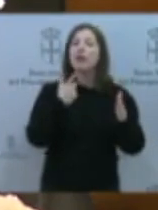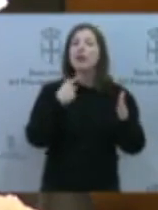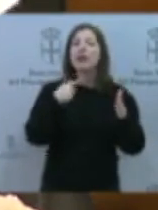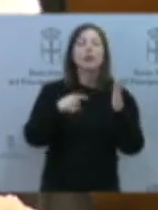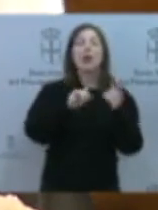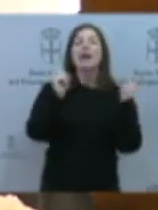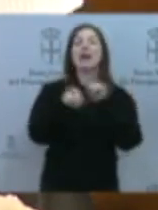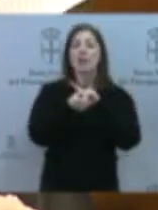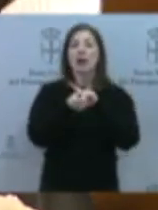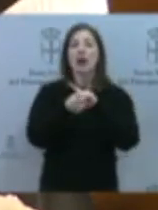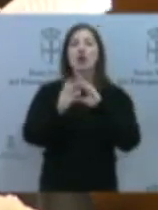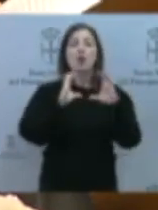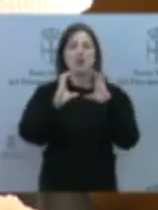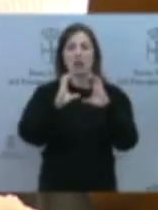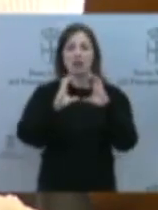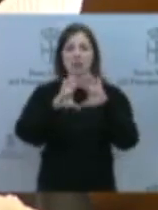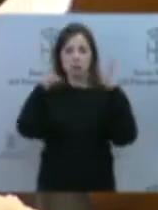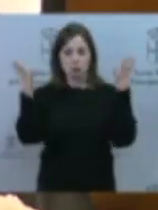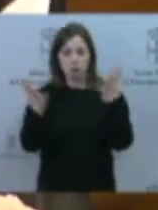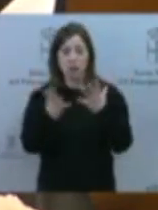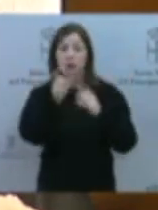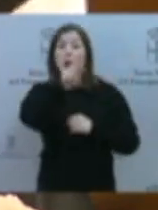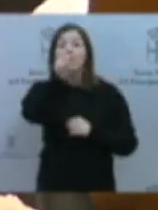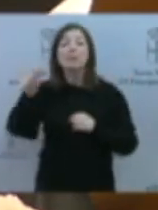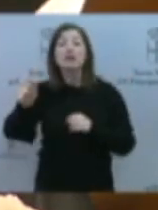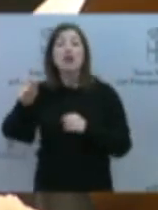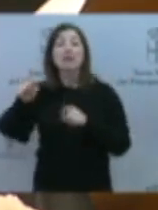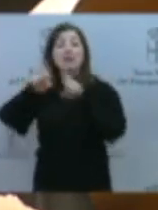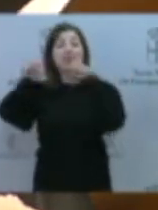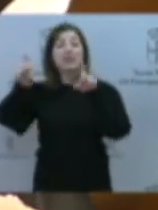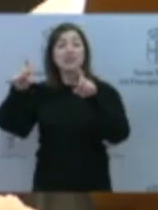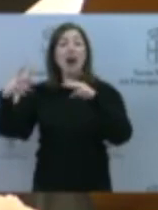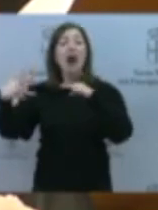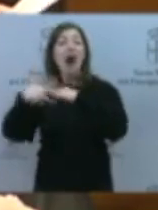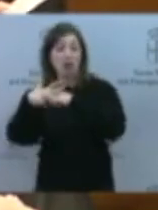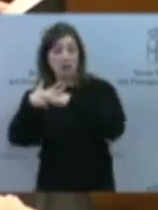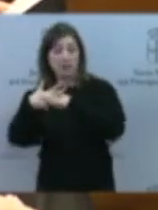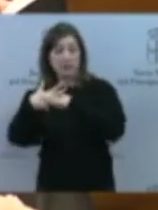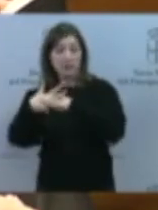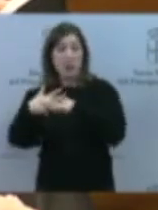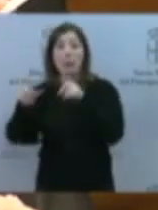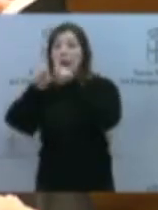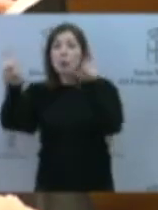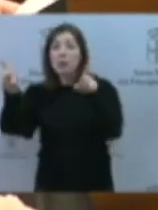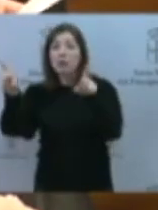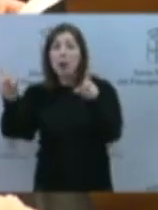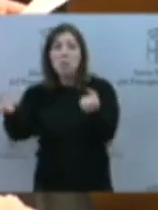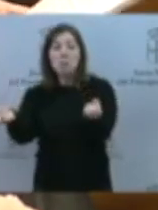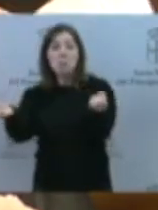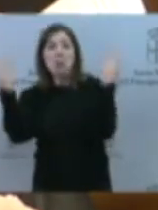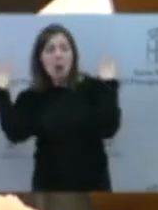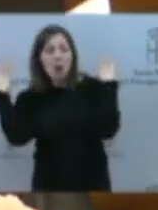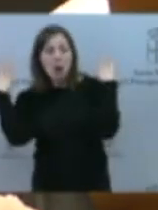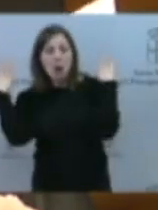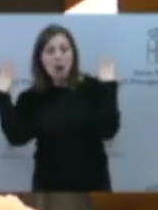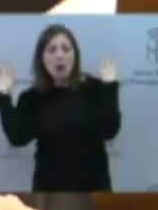accionistas de la compañía, Bezos y Zuckerberg, no se enteran de nada. Nadie les consulta nada. Nadie les pregunta nada y nadie